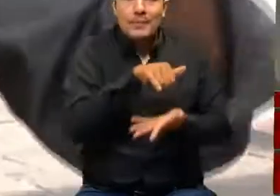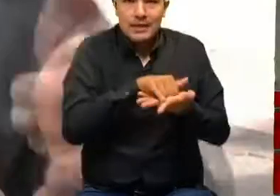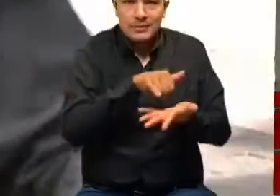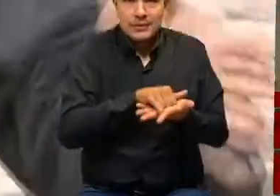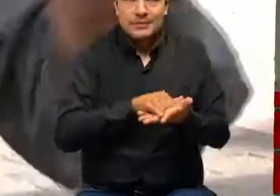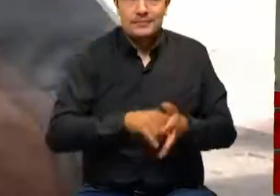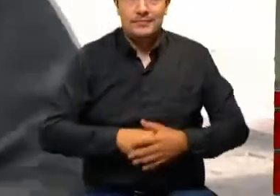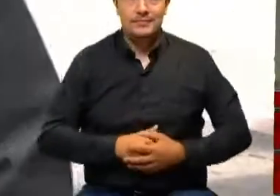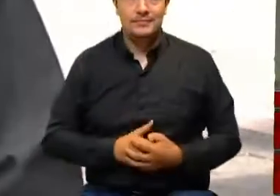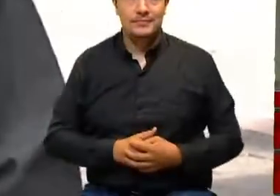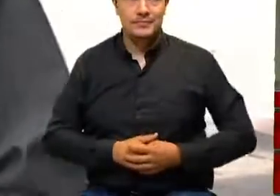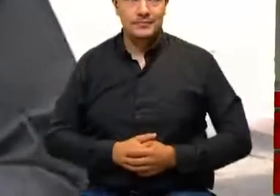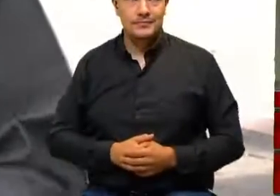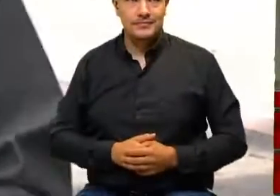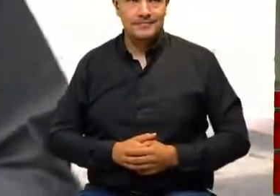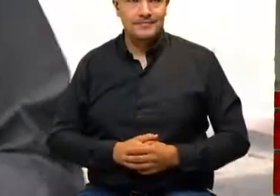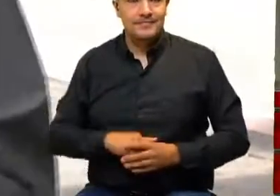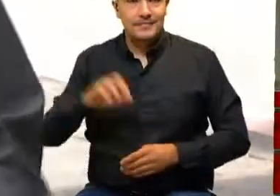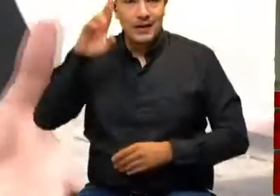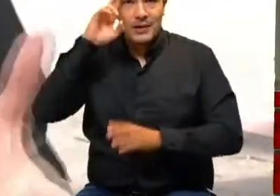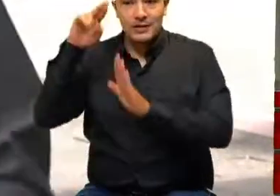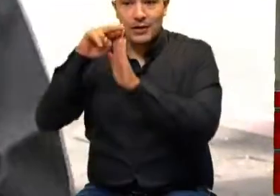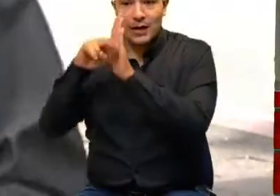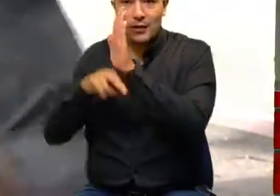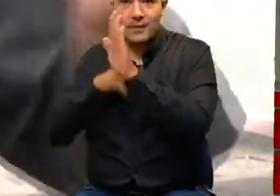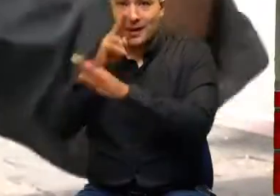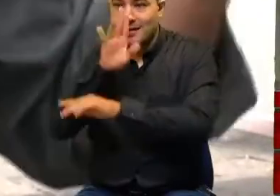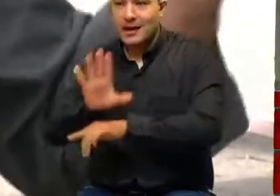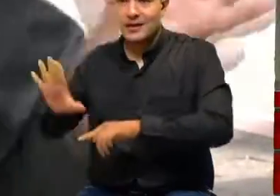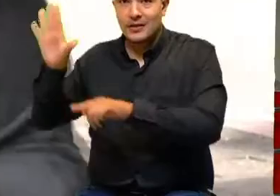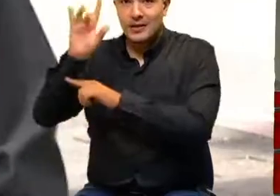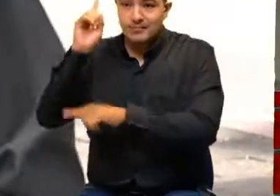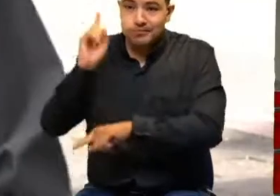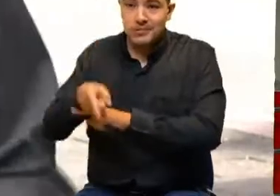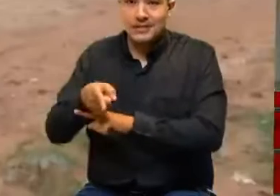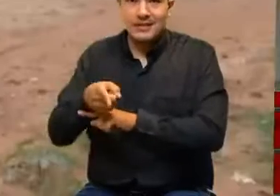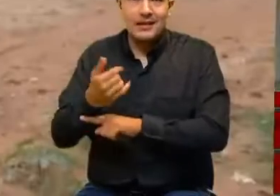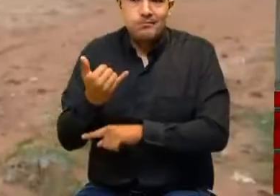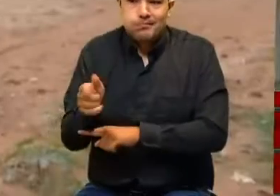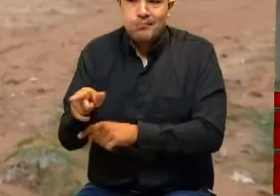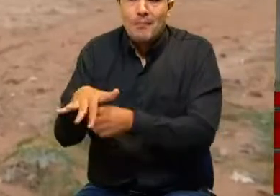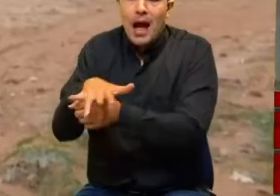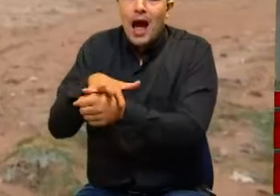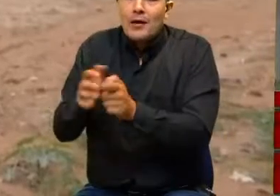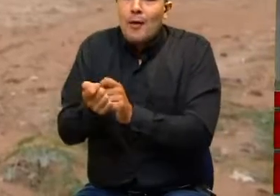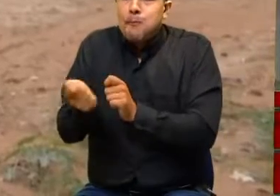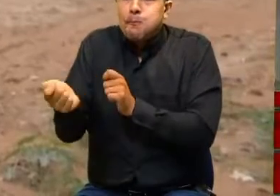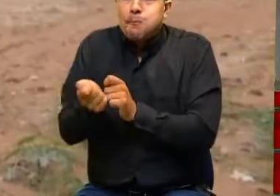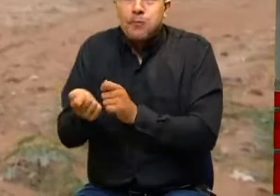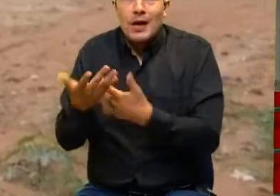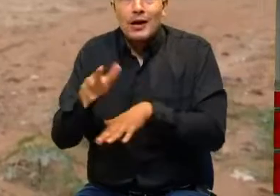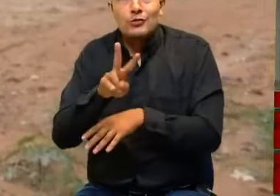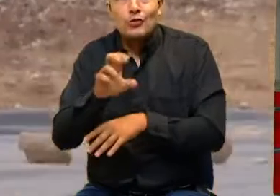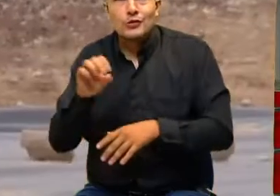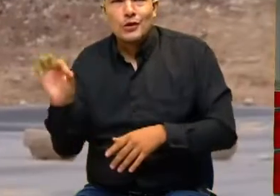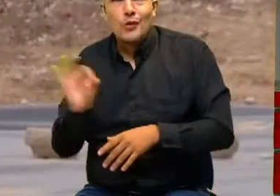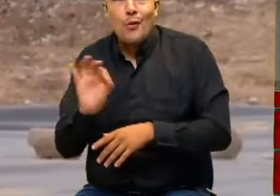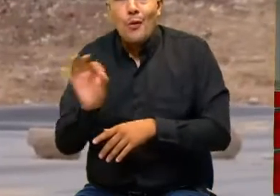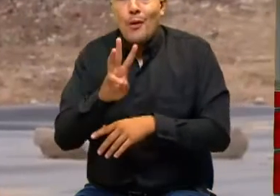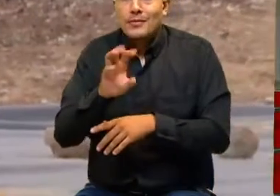1000 metros en línea recta al sitio. Y todos sabemos que hay un barrio que escasamente creo que queda 200 o 300